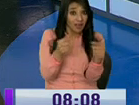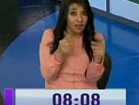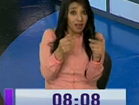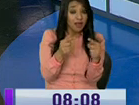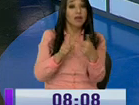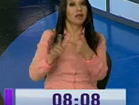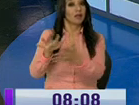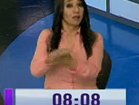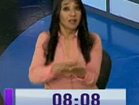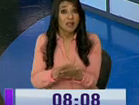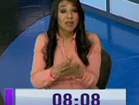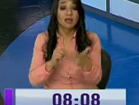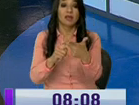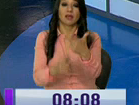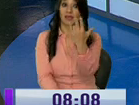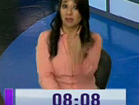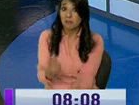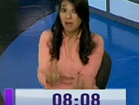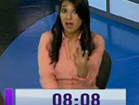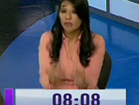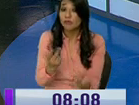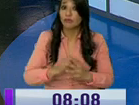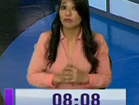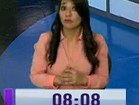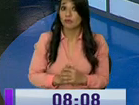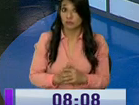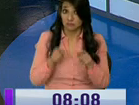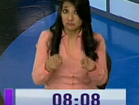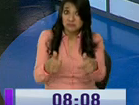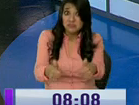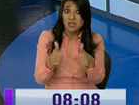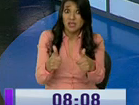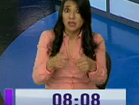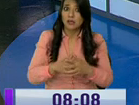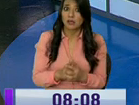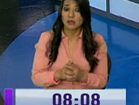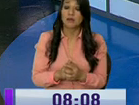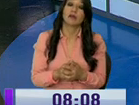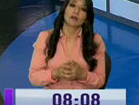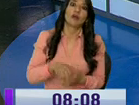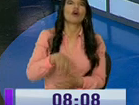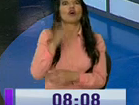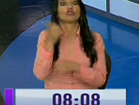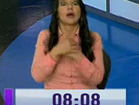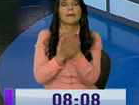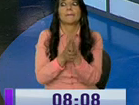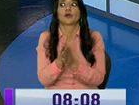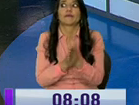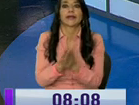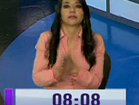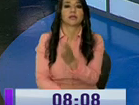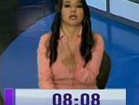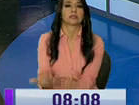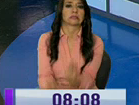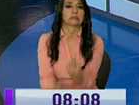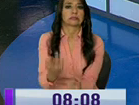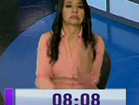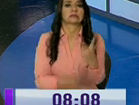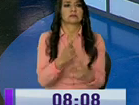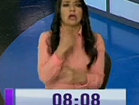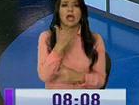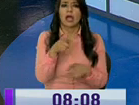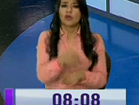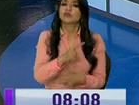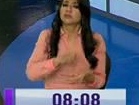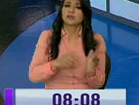ciudad, violencia con la ciudadanía y unos cuantos pescando a río revuelto que aparecen con quema de llantas, con arengas. Eso es